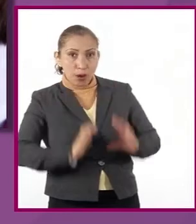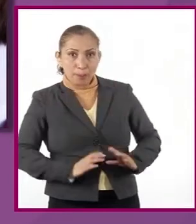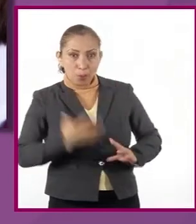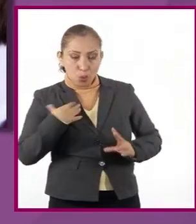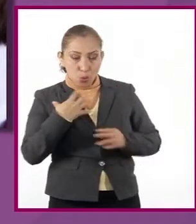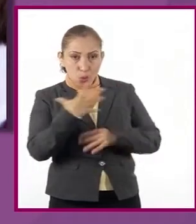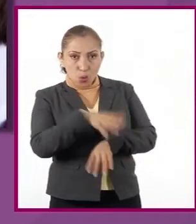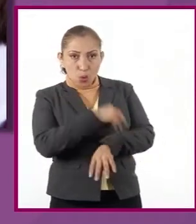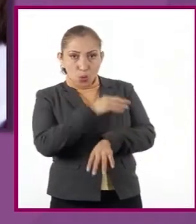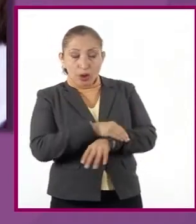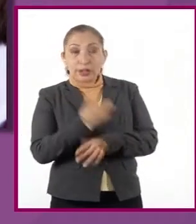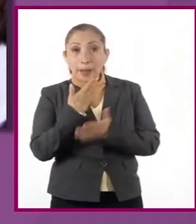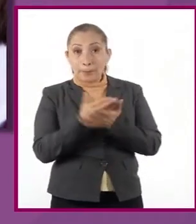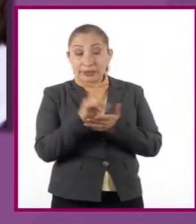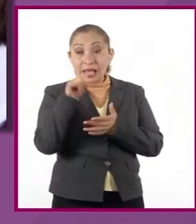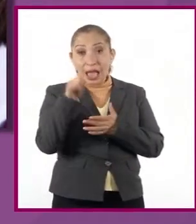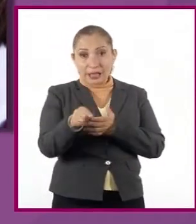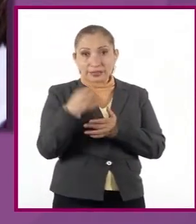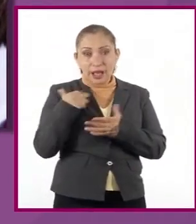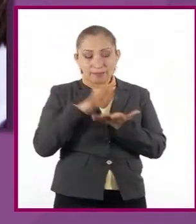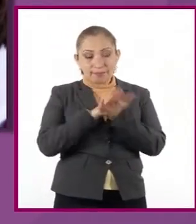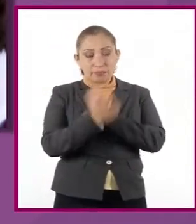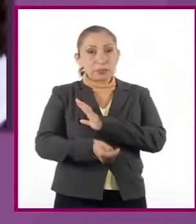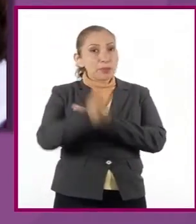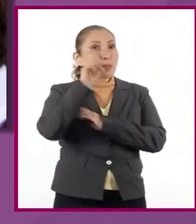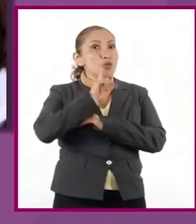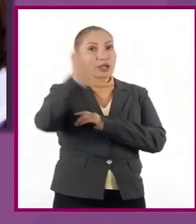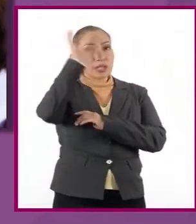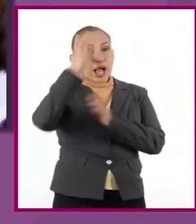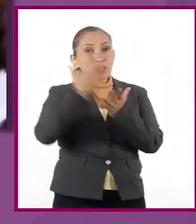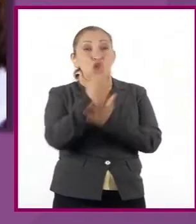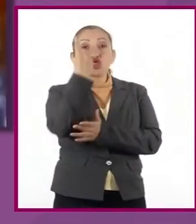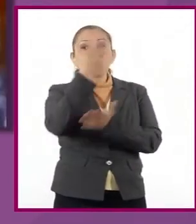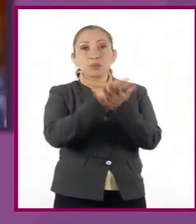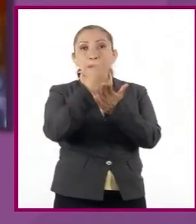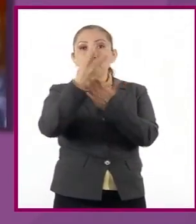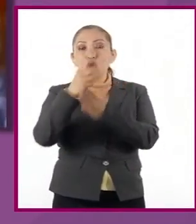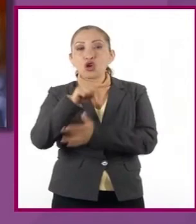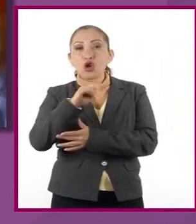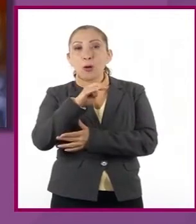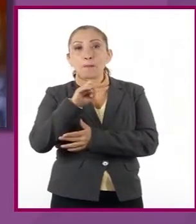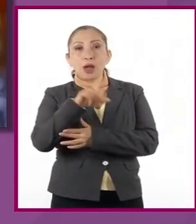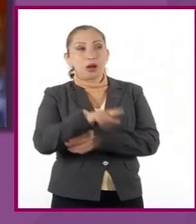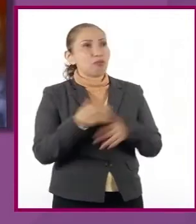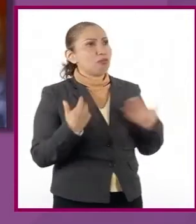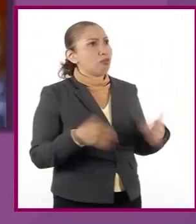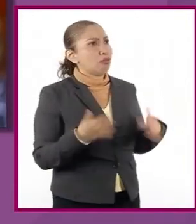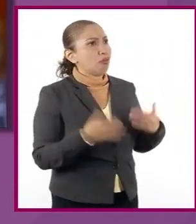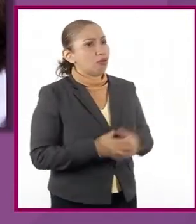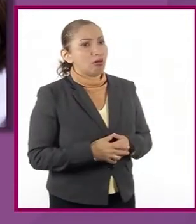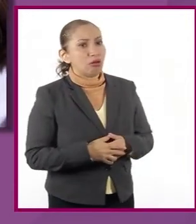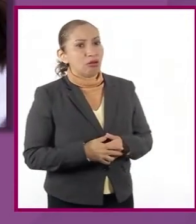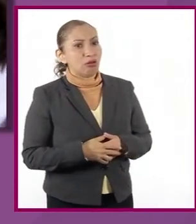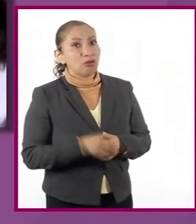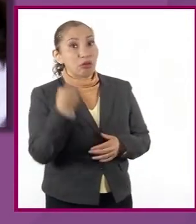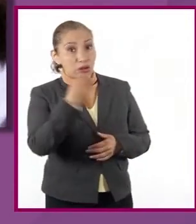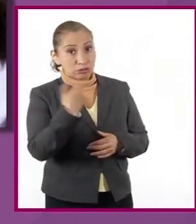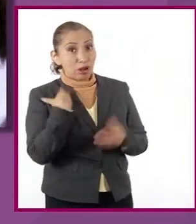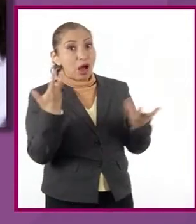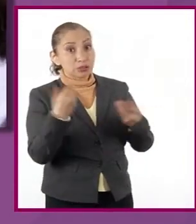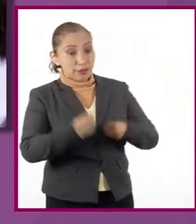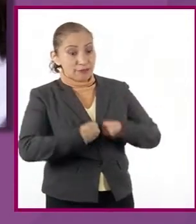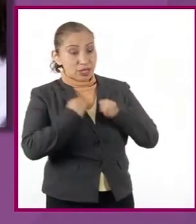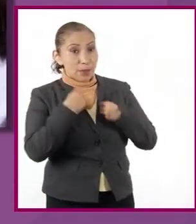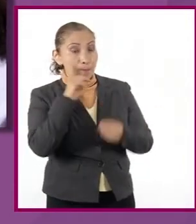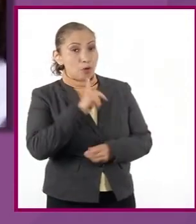Ah, y por si fuera poco, esto la convirtió en la primera científica en ganar 2 premios Nobel. Oh, ella sí que hizo mucho con su